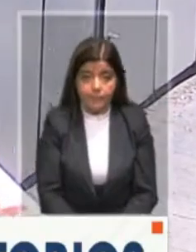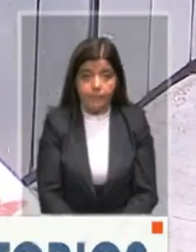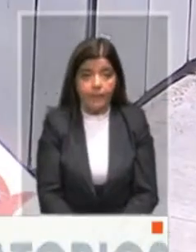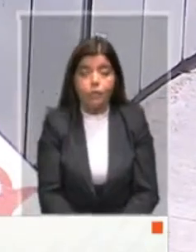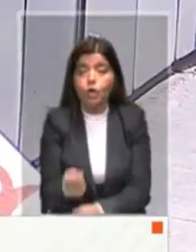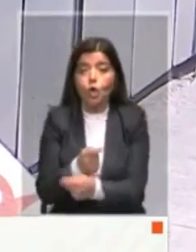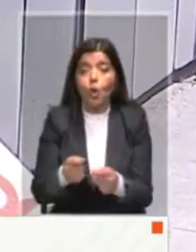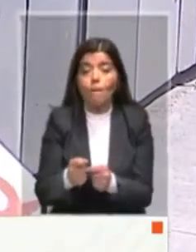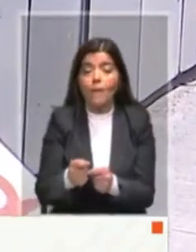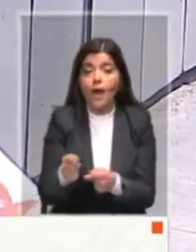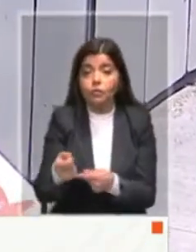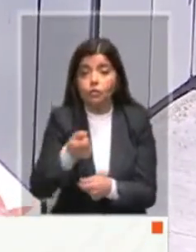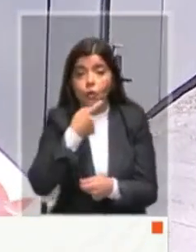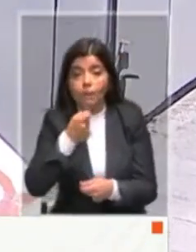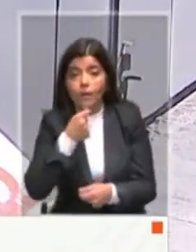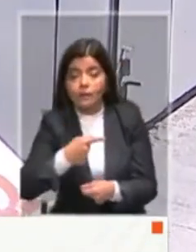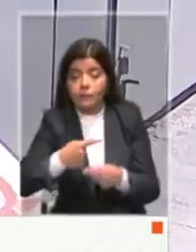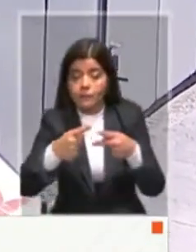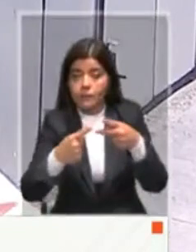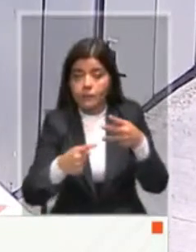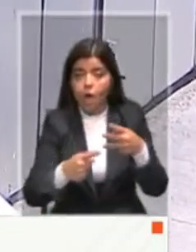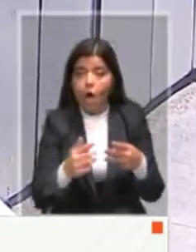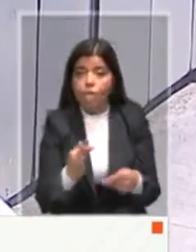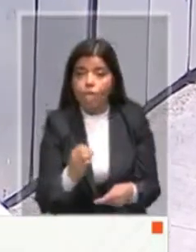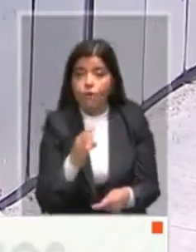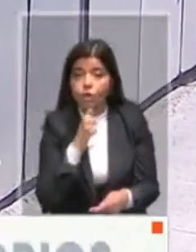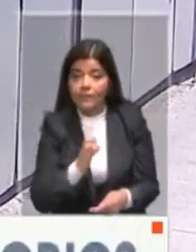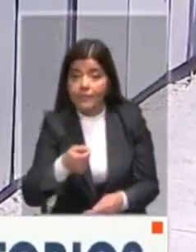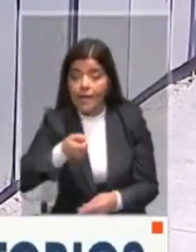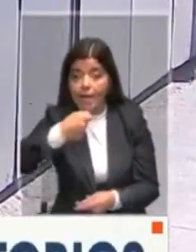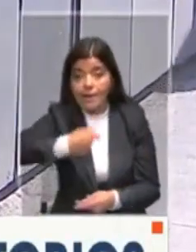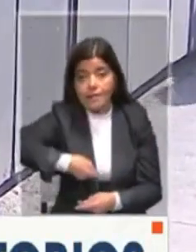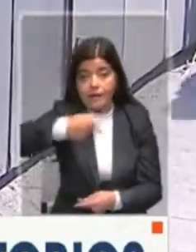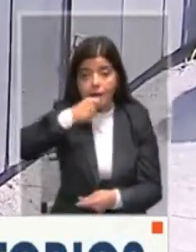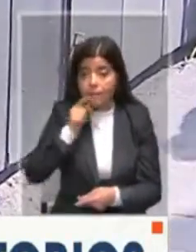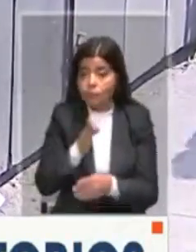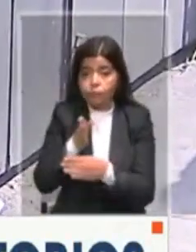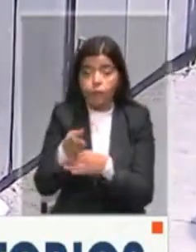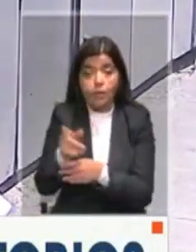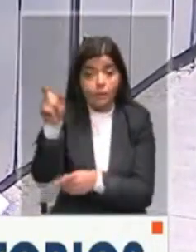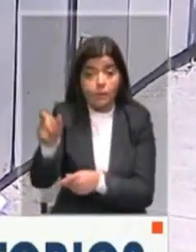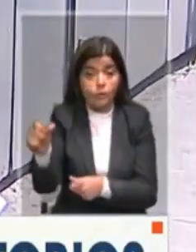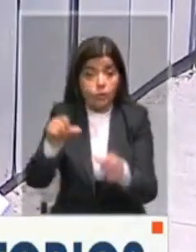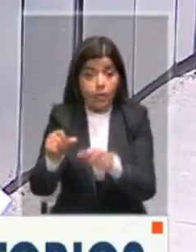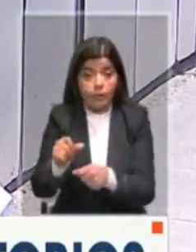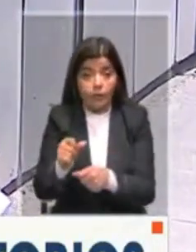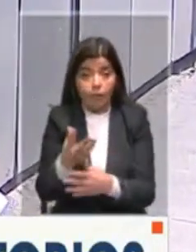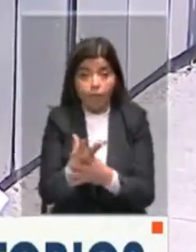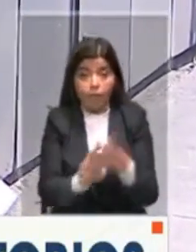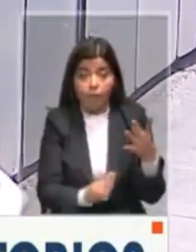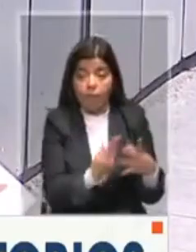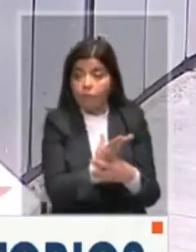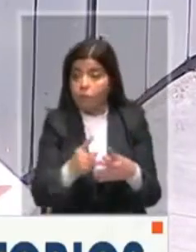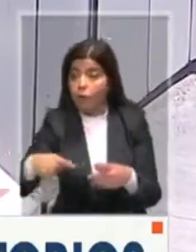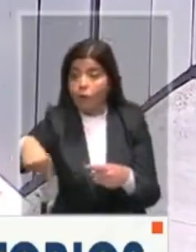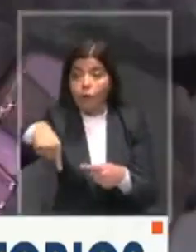Comprando el Versen y el Desgraler, Forte de jarabe. Pasé acá y me dice la química que no está, está agotado. Voy a ir a la vuelta, que